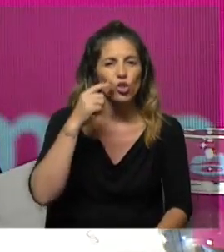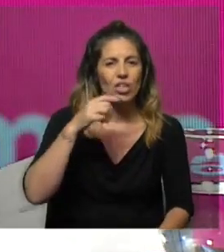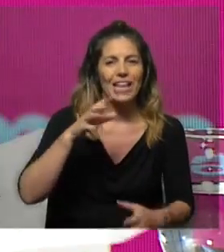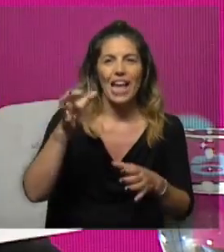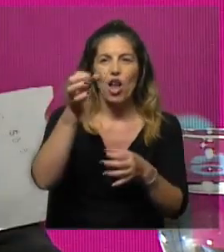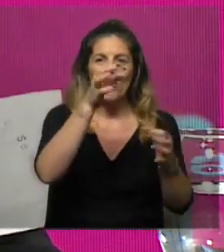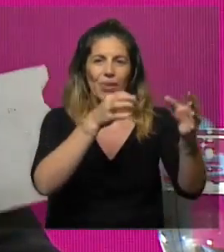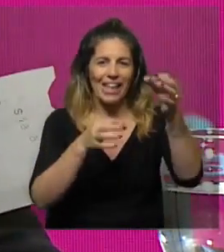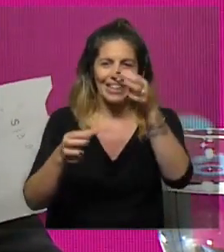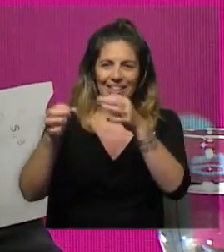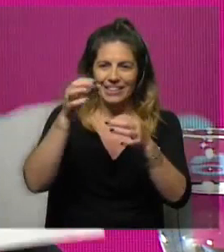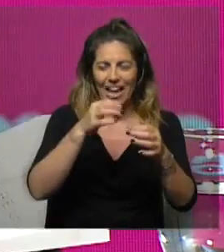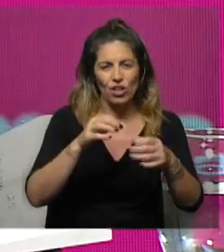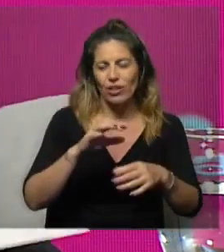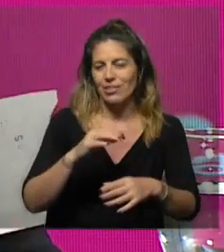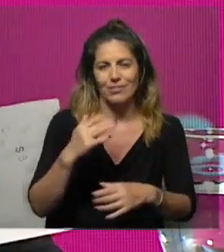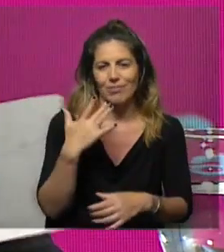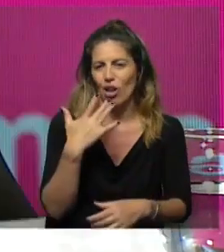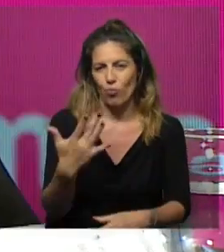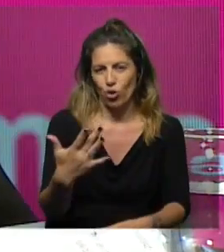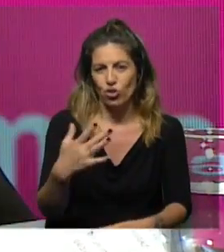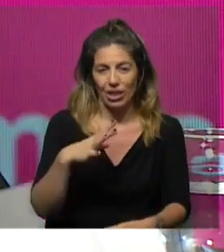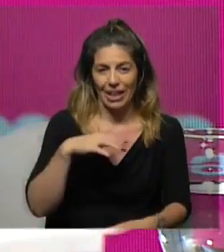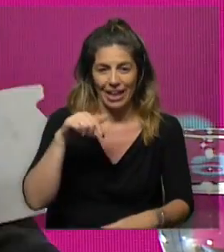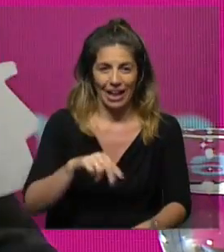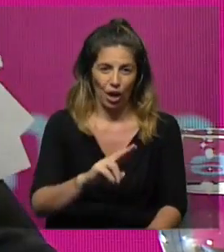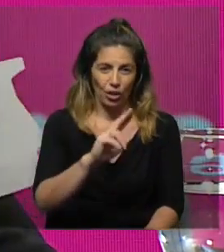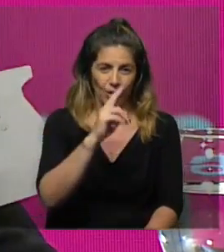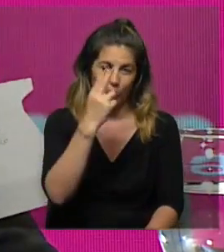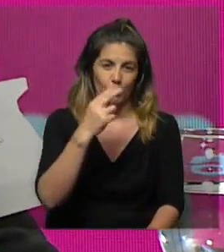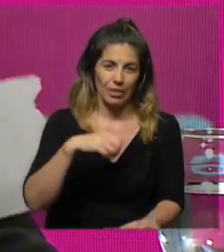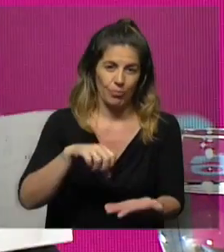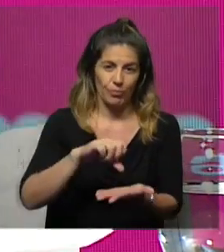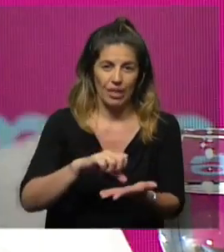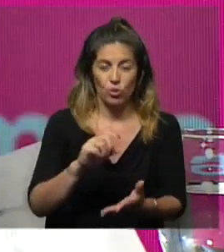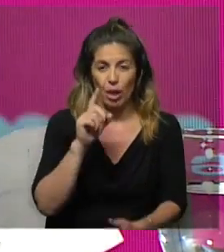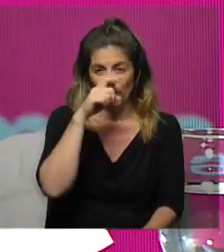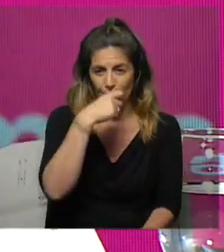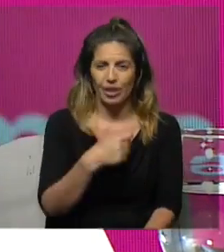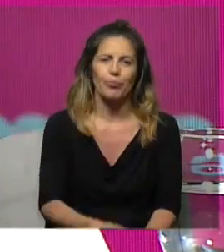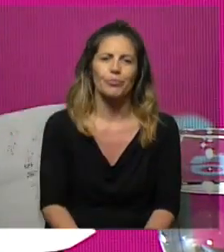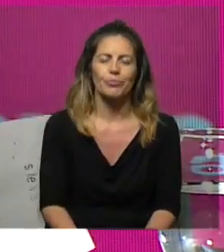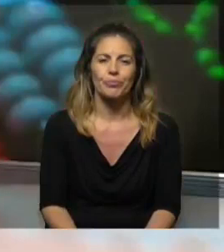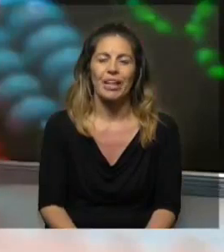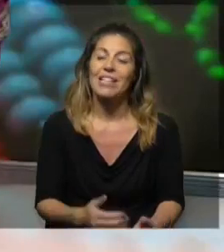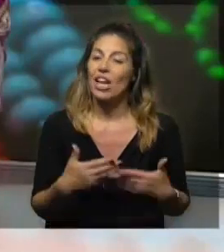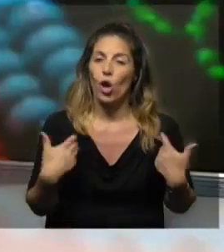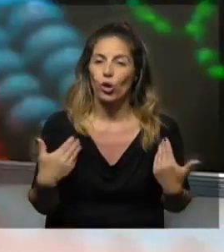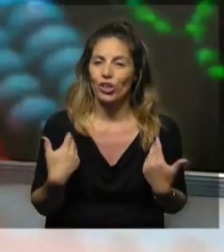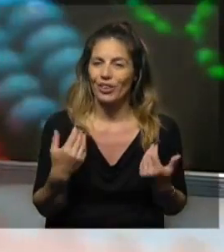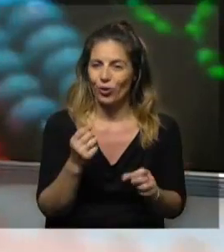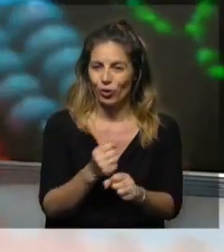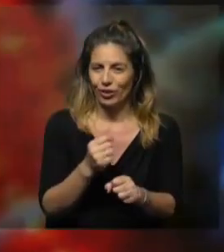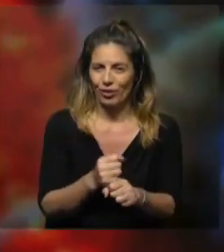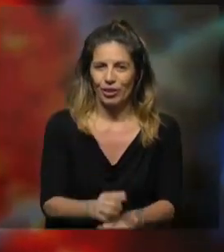es algo maravilloso que tiene nuestra ciudad Este y así que bueno contentos con toda esta con toda esta tarea que